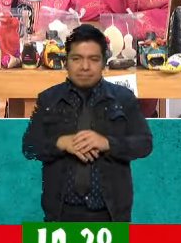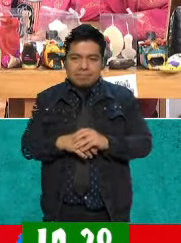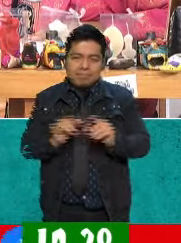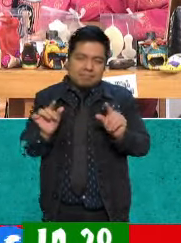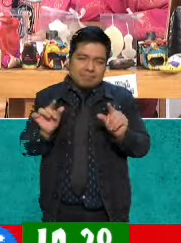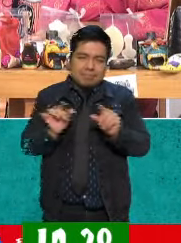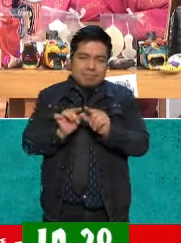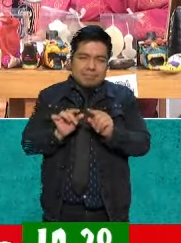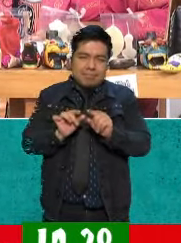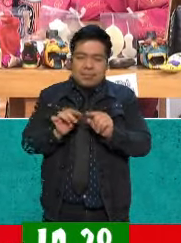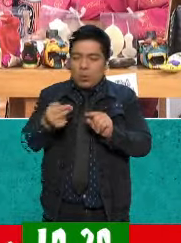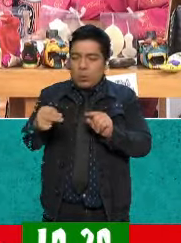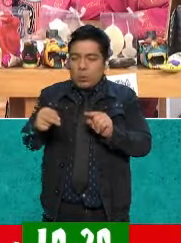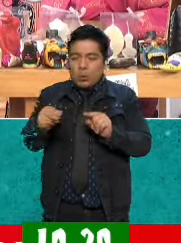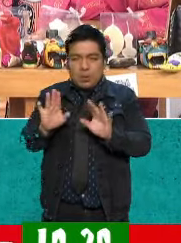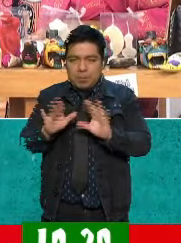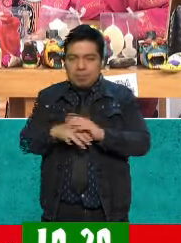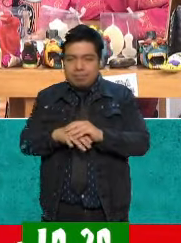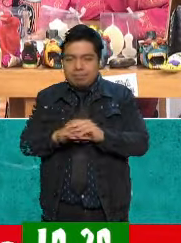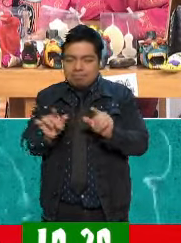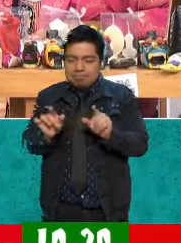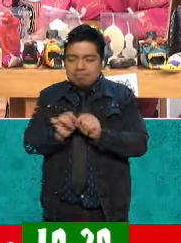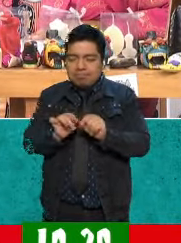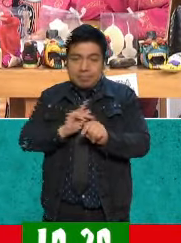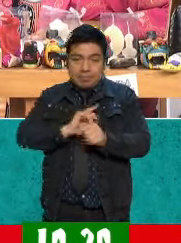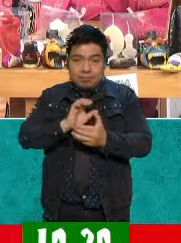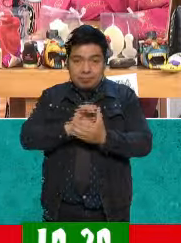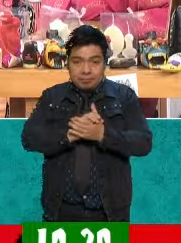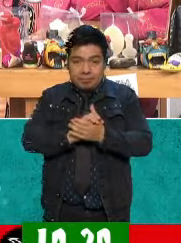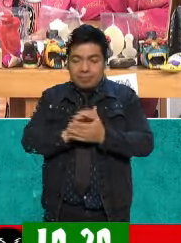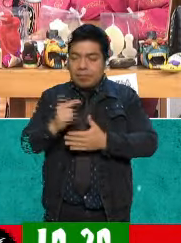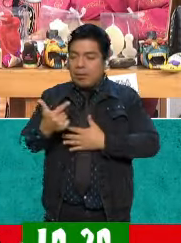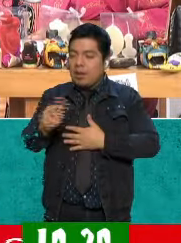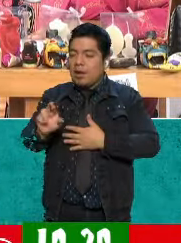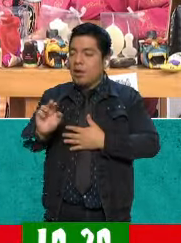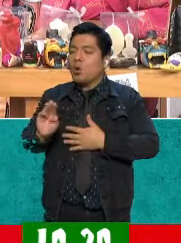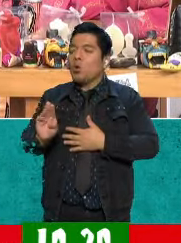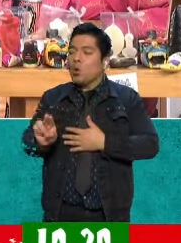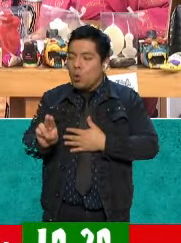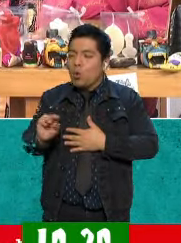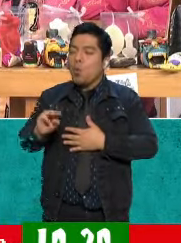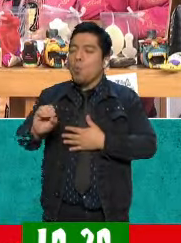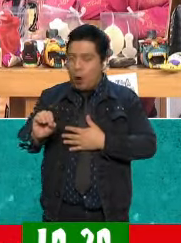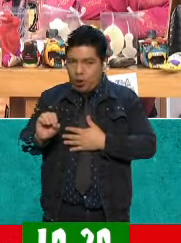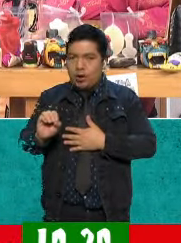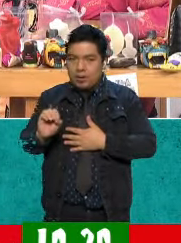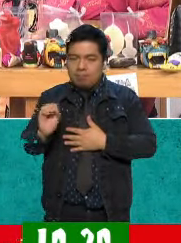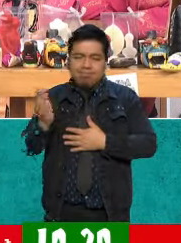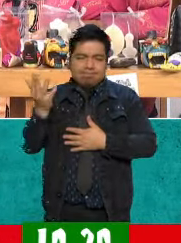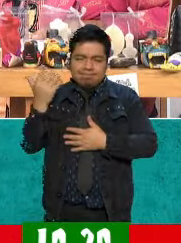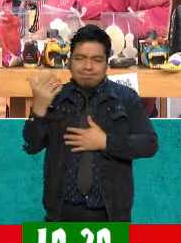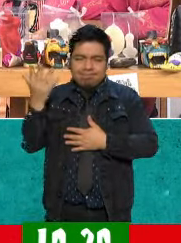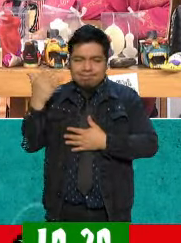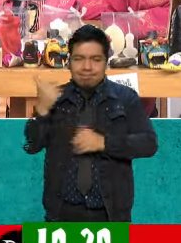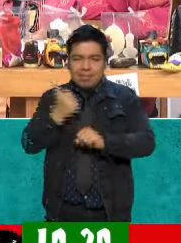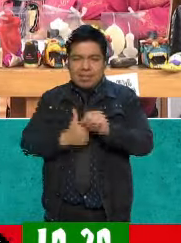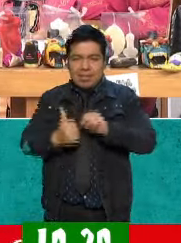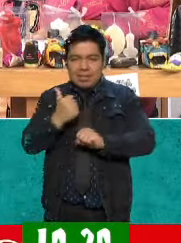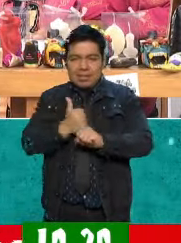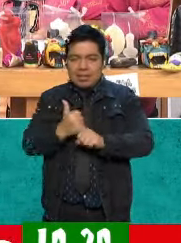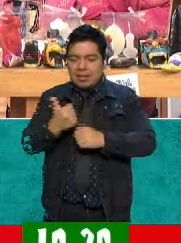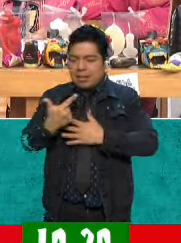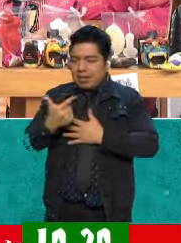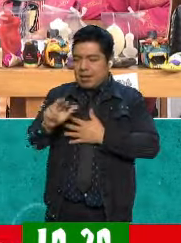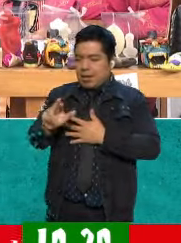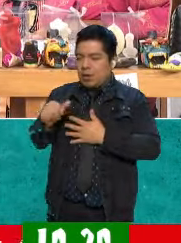un sustantivo muy particular con mi esposa, que es grumo. Desde hace muchos años le digo grumo, así como grumo